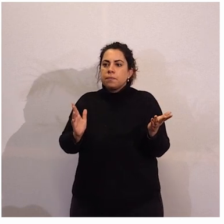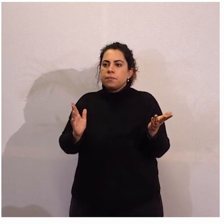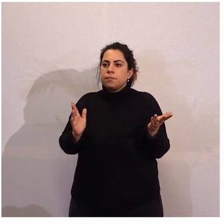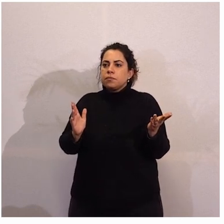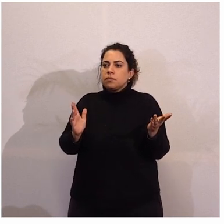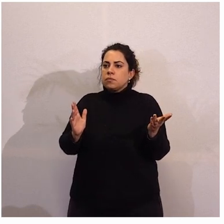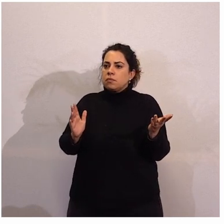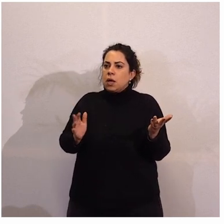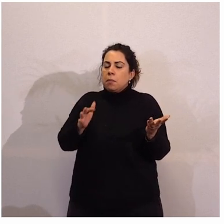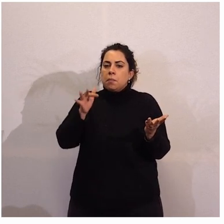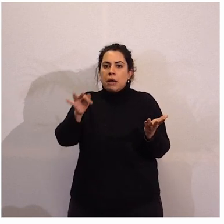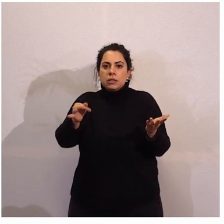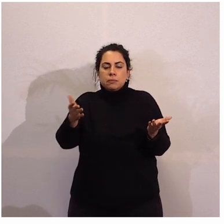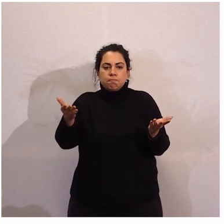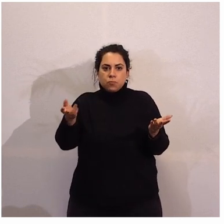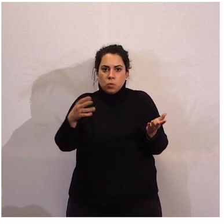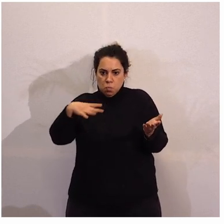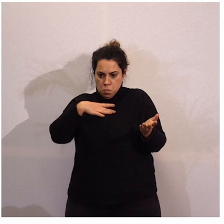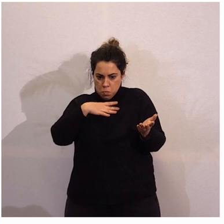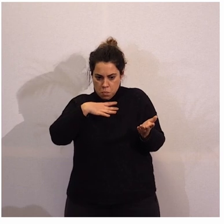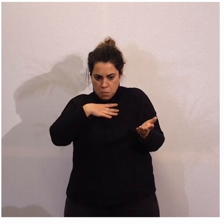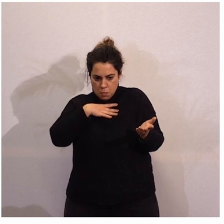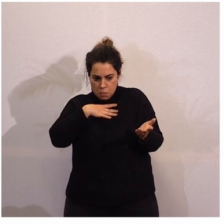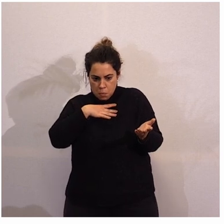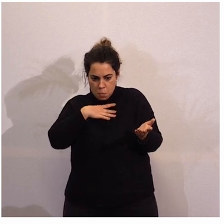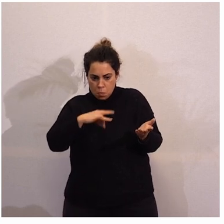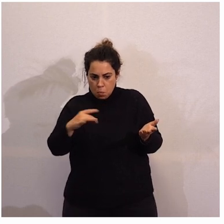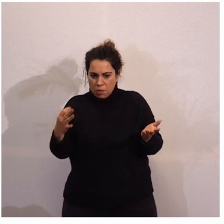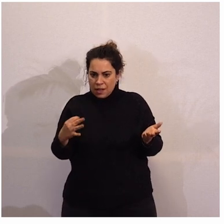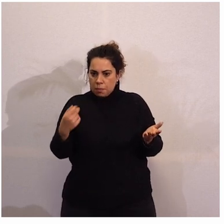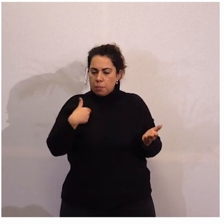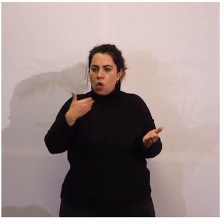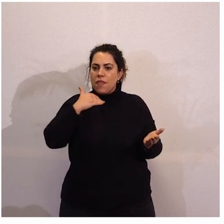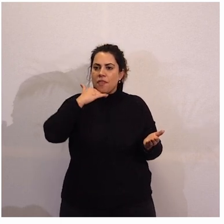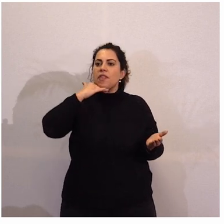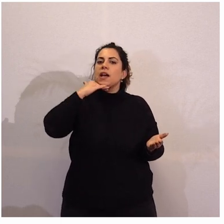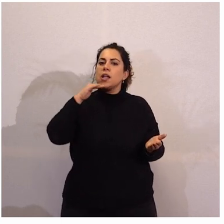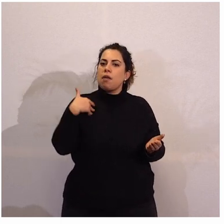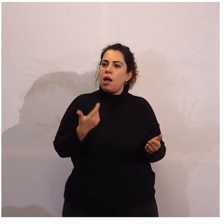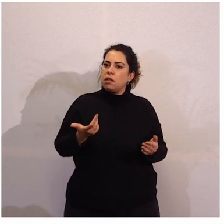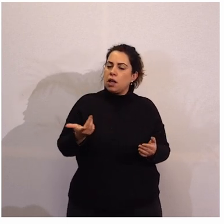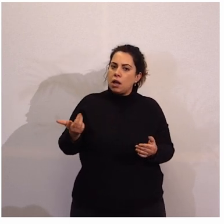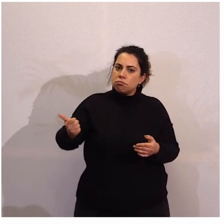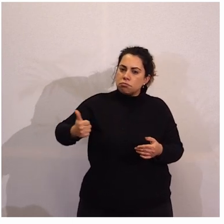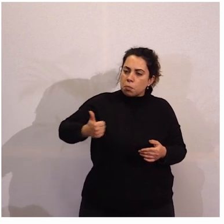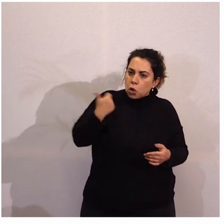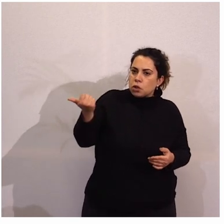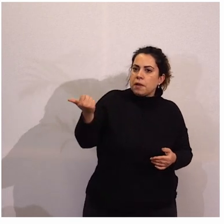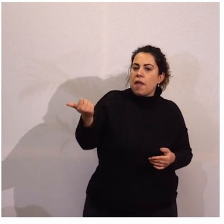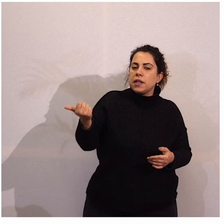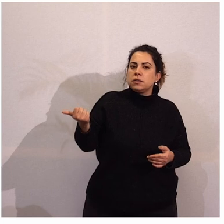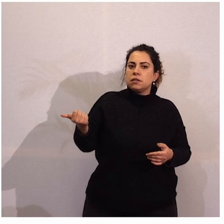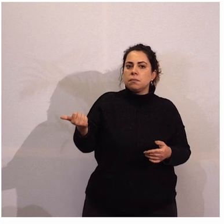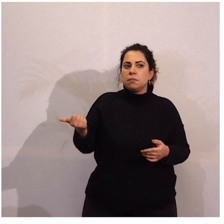y pueda pues avanzar en dignidad, en posibilidades